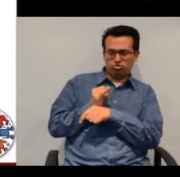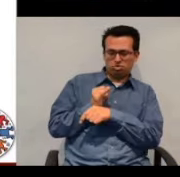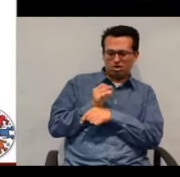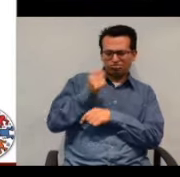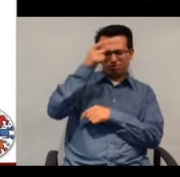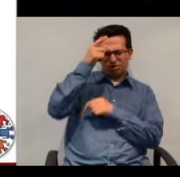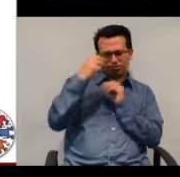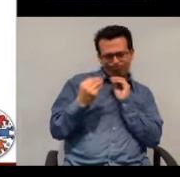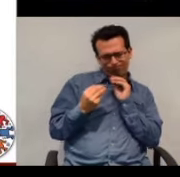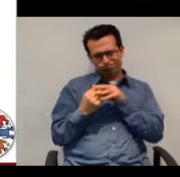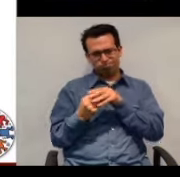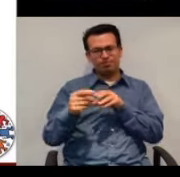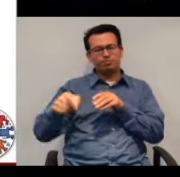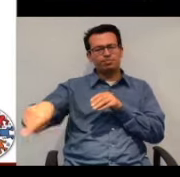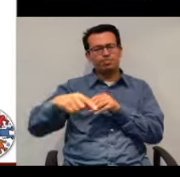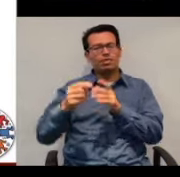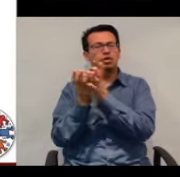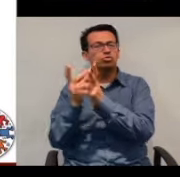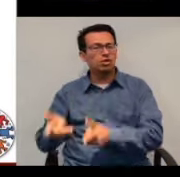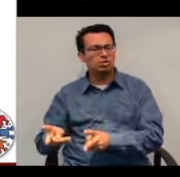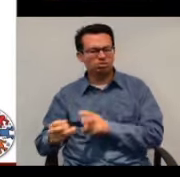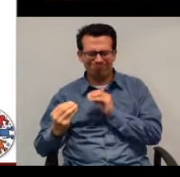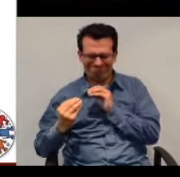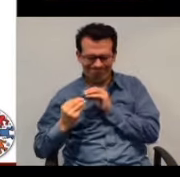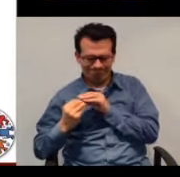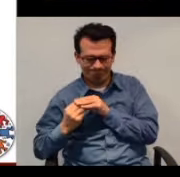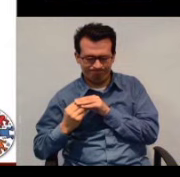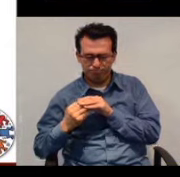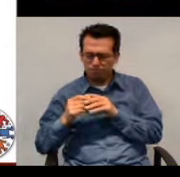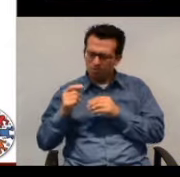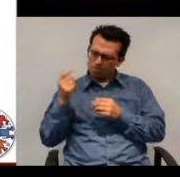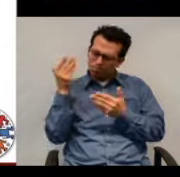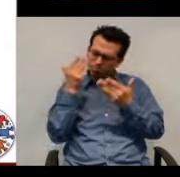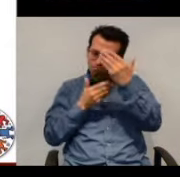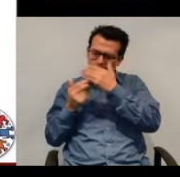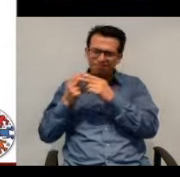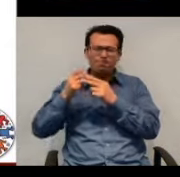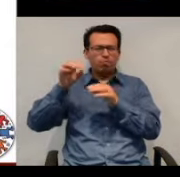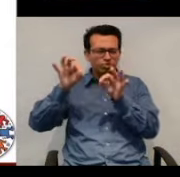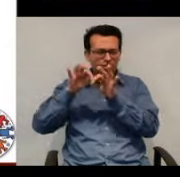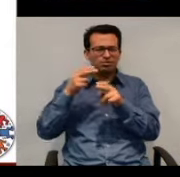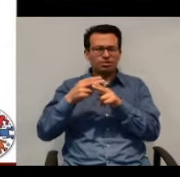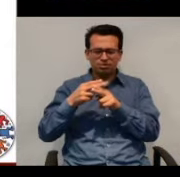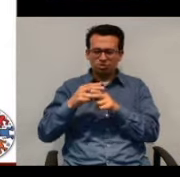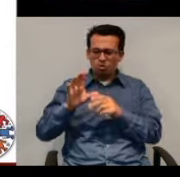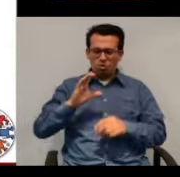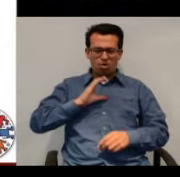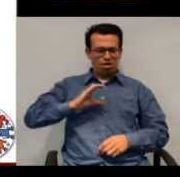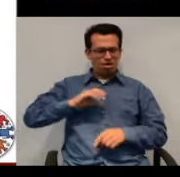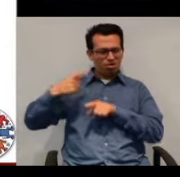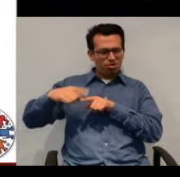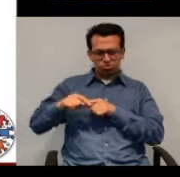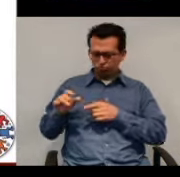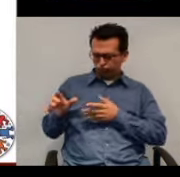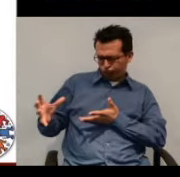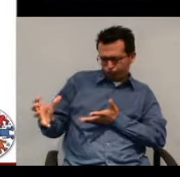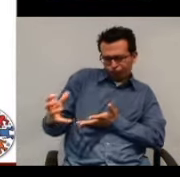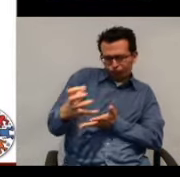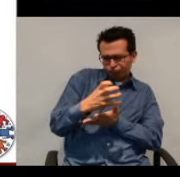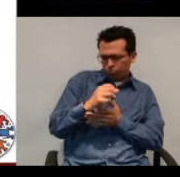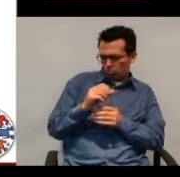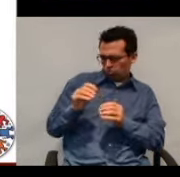debe realizar una caracterización que permita entender esas particularidades, teniendo como referente ese marco de la participación y